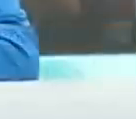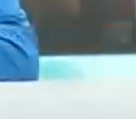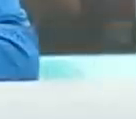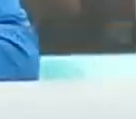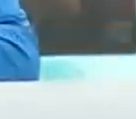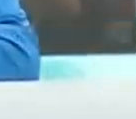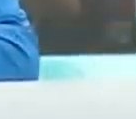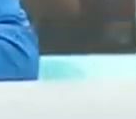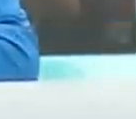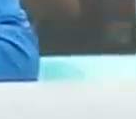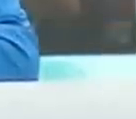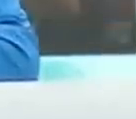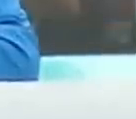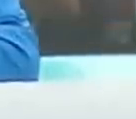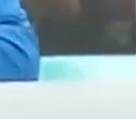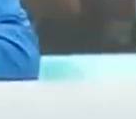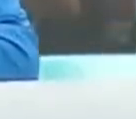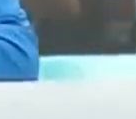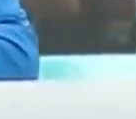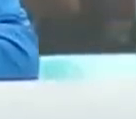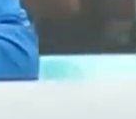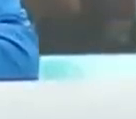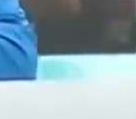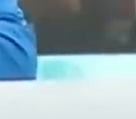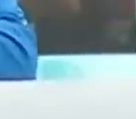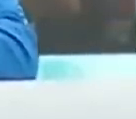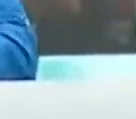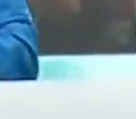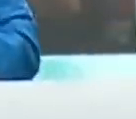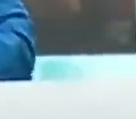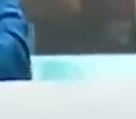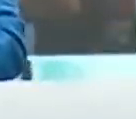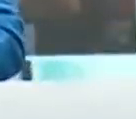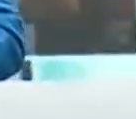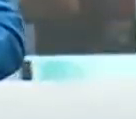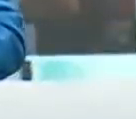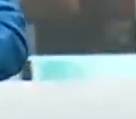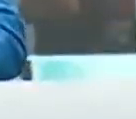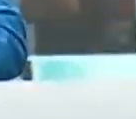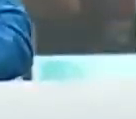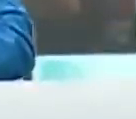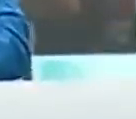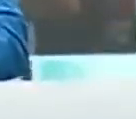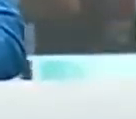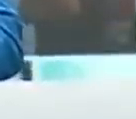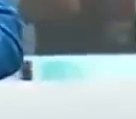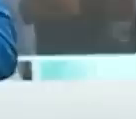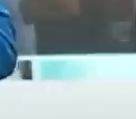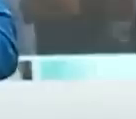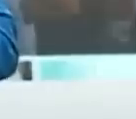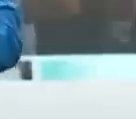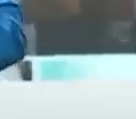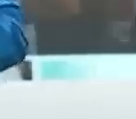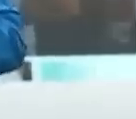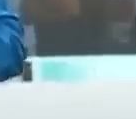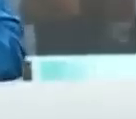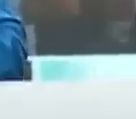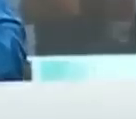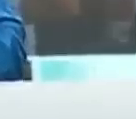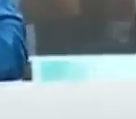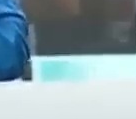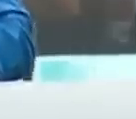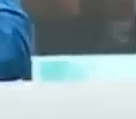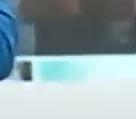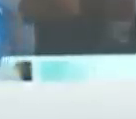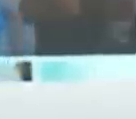se ha apoderado del derecho público internacional no ser capitalista en el mundo actual es poco menos que un crimen poco menos que